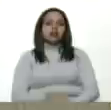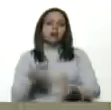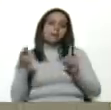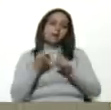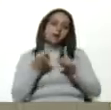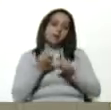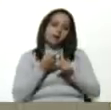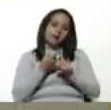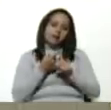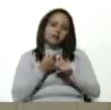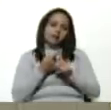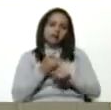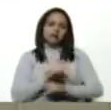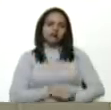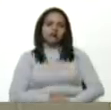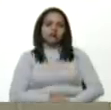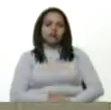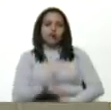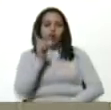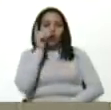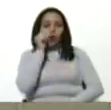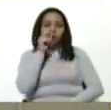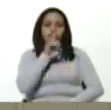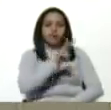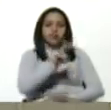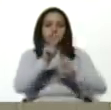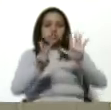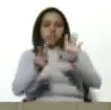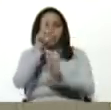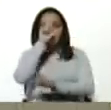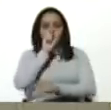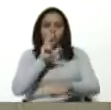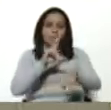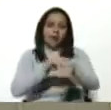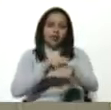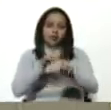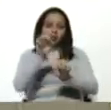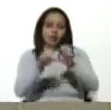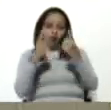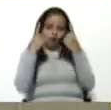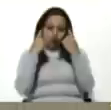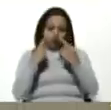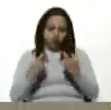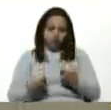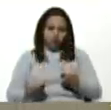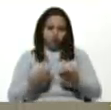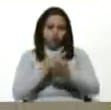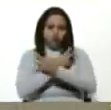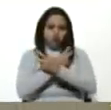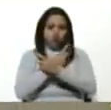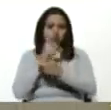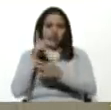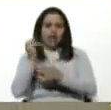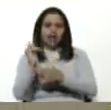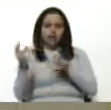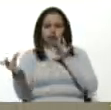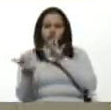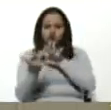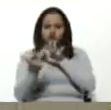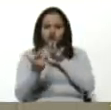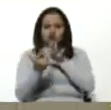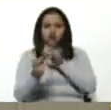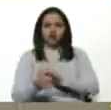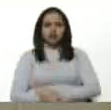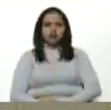de ellos es un hombre de 27 años, médico radiólogo, que bueno, se contagió.